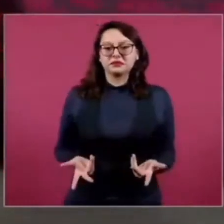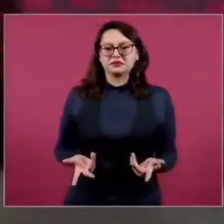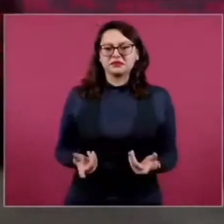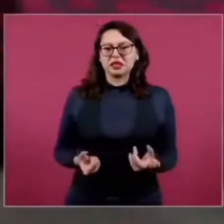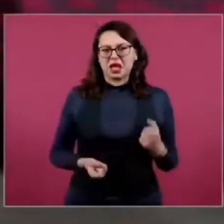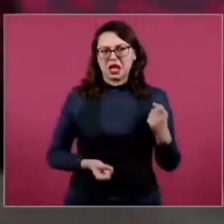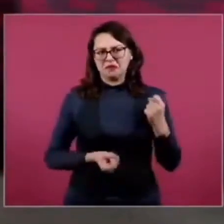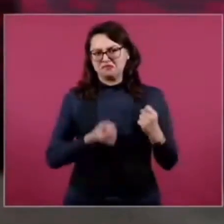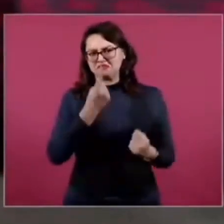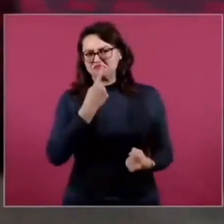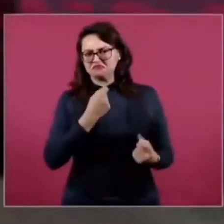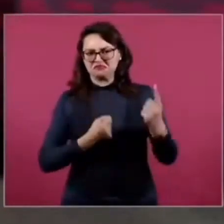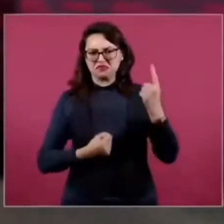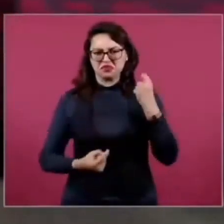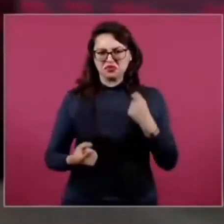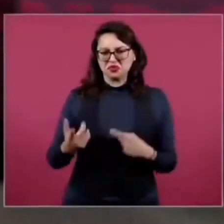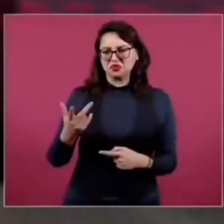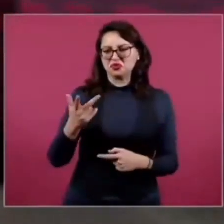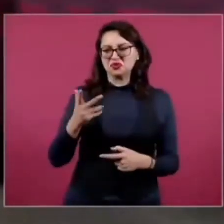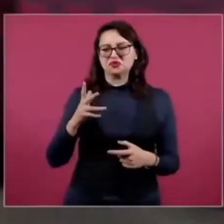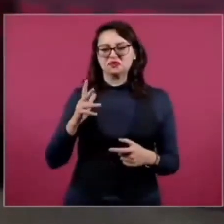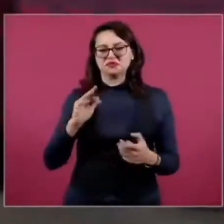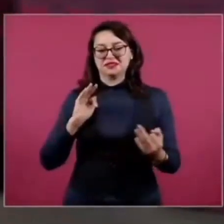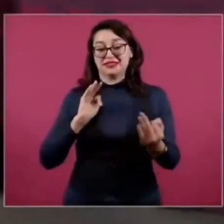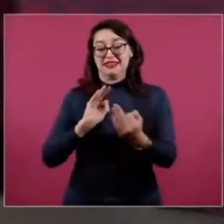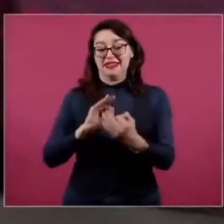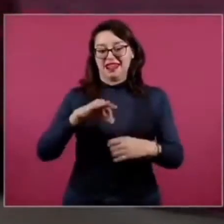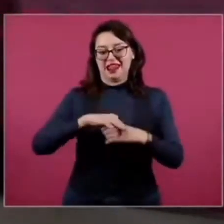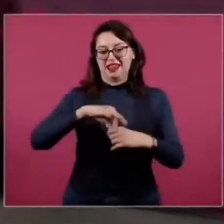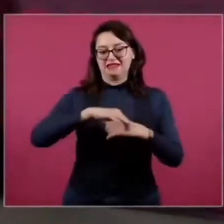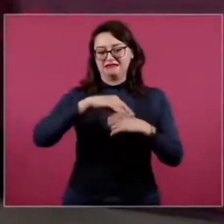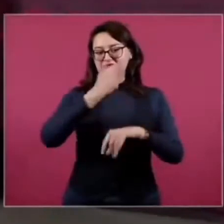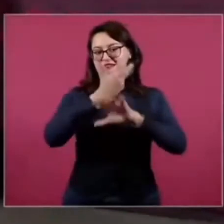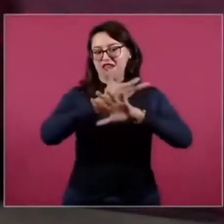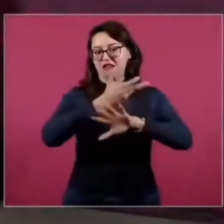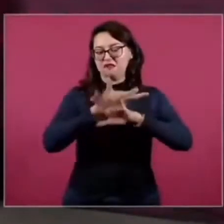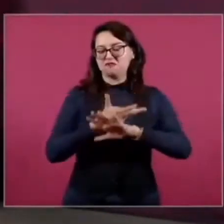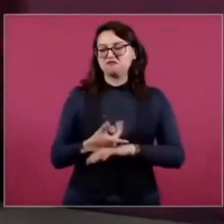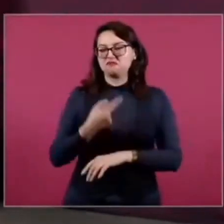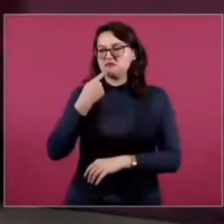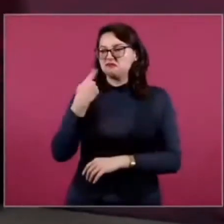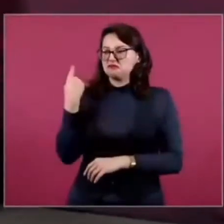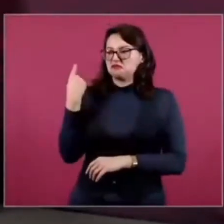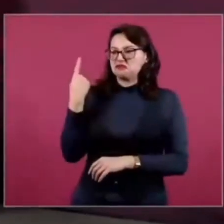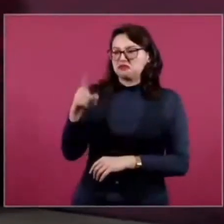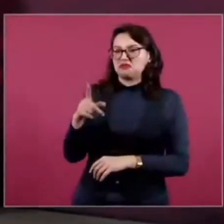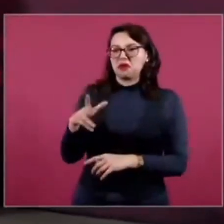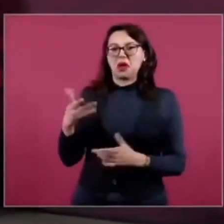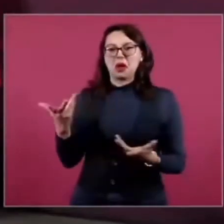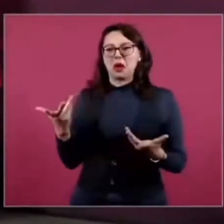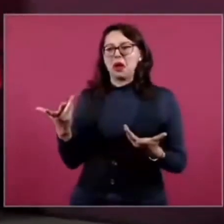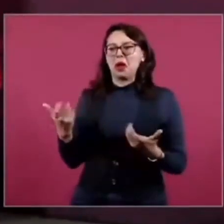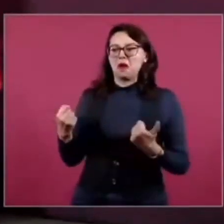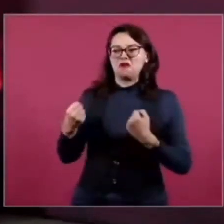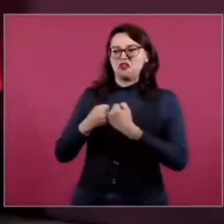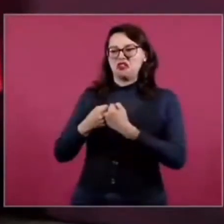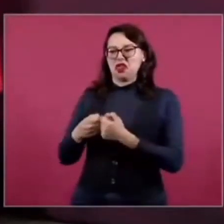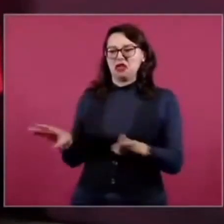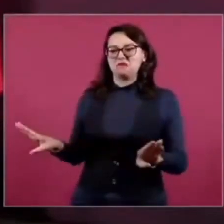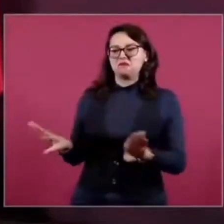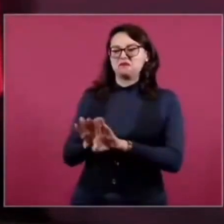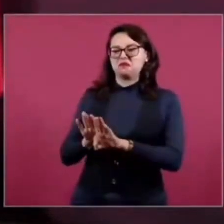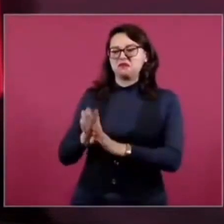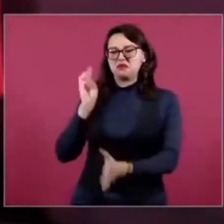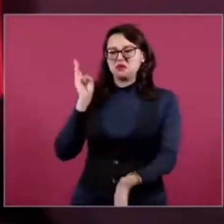fronteras, los precandidatos en Estados Unidos, con sanciones.